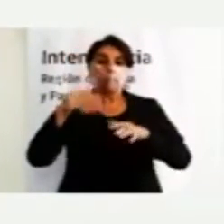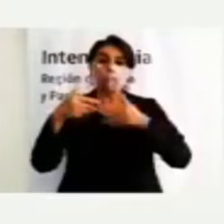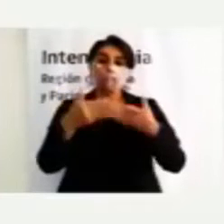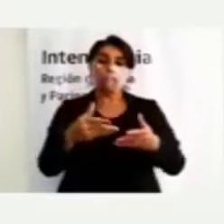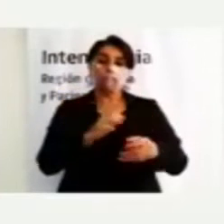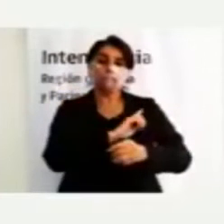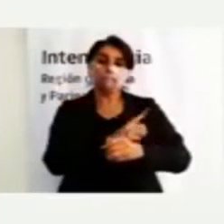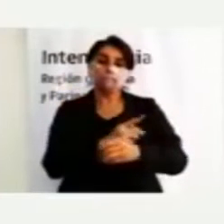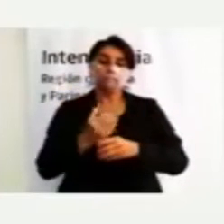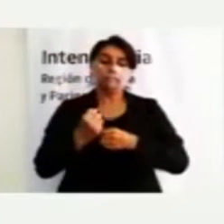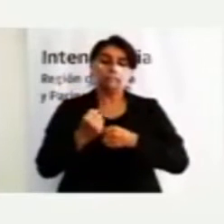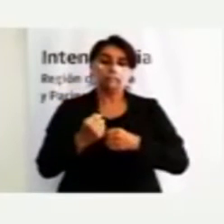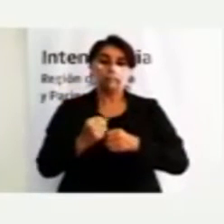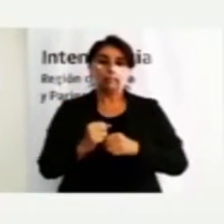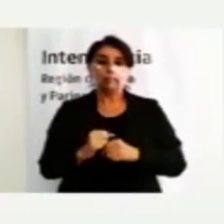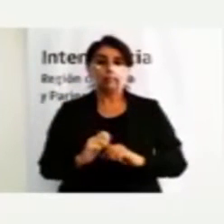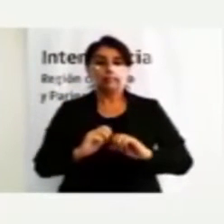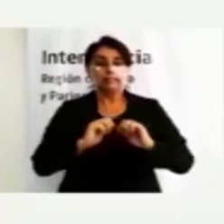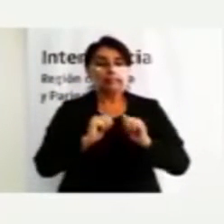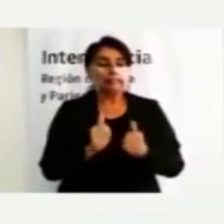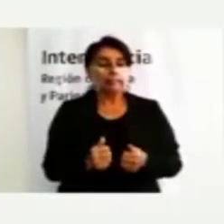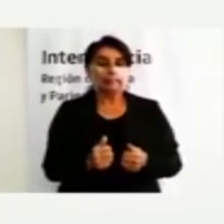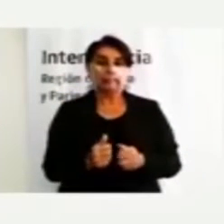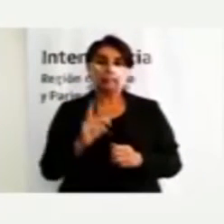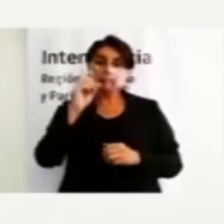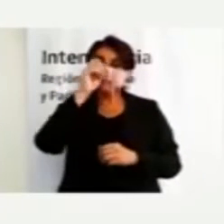superar este difícil momento.